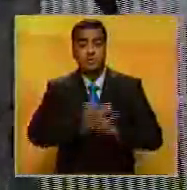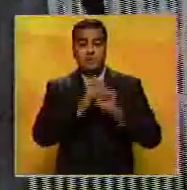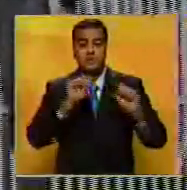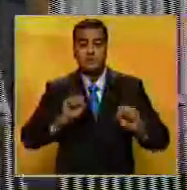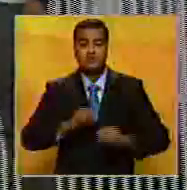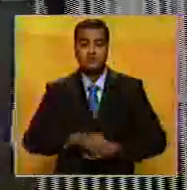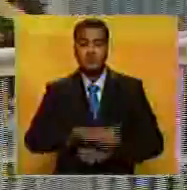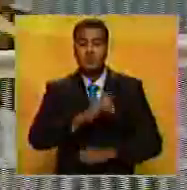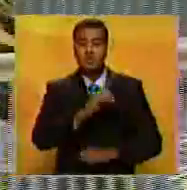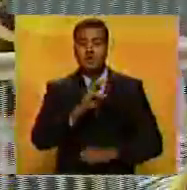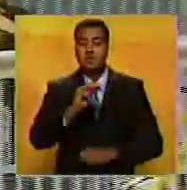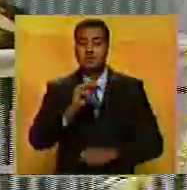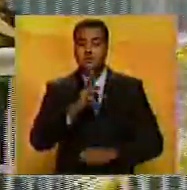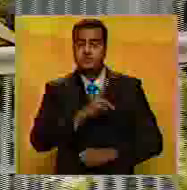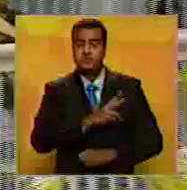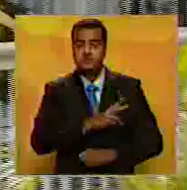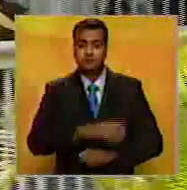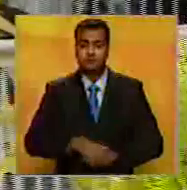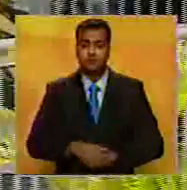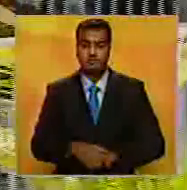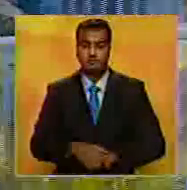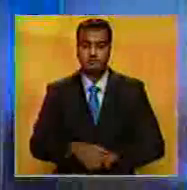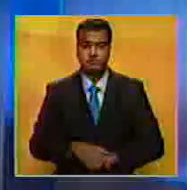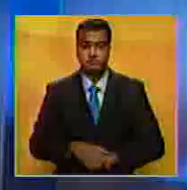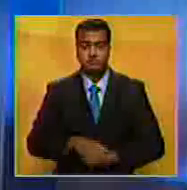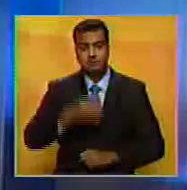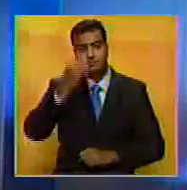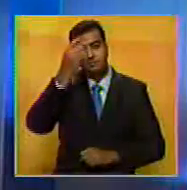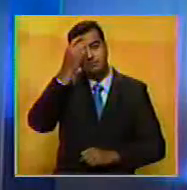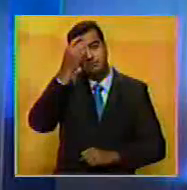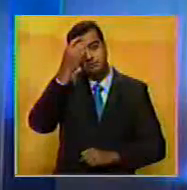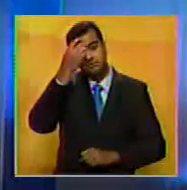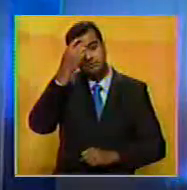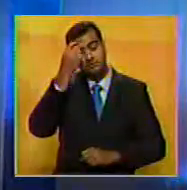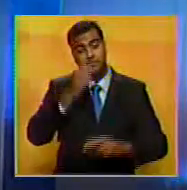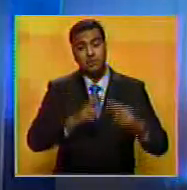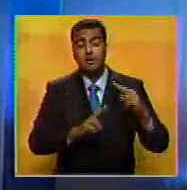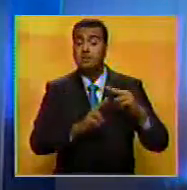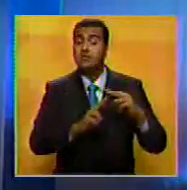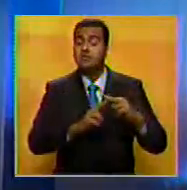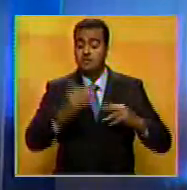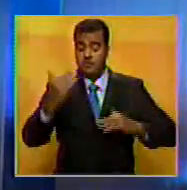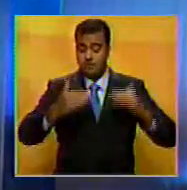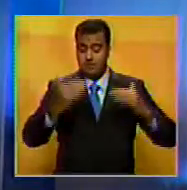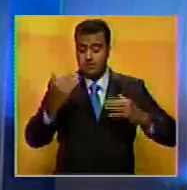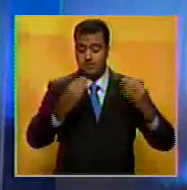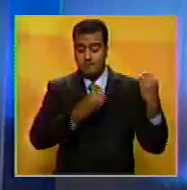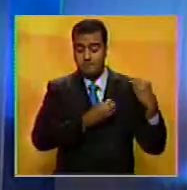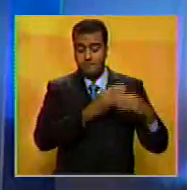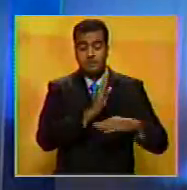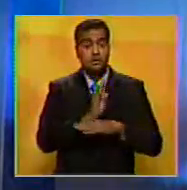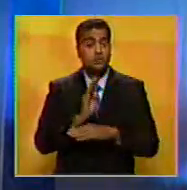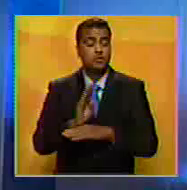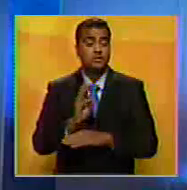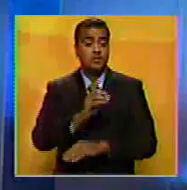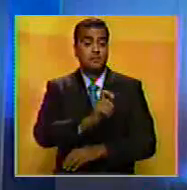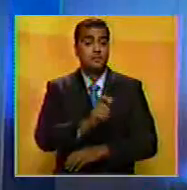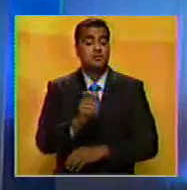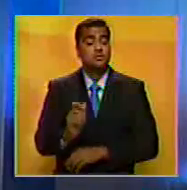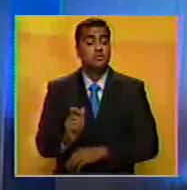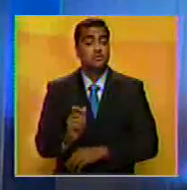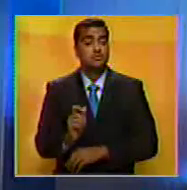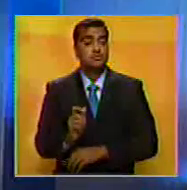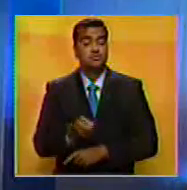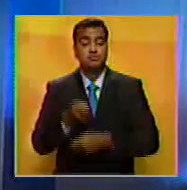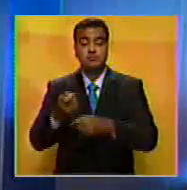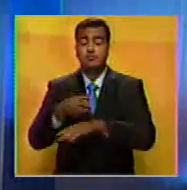mañana. Diana Martínez, Noticiero Venevisión. En Táchira, según balance de la Dirección de Seguridad, 6 personas fueron pasadas